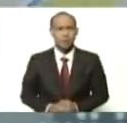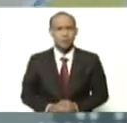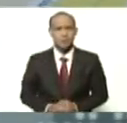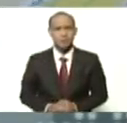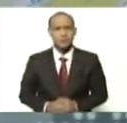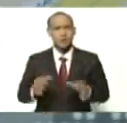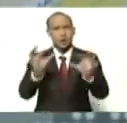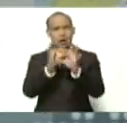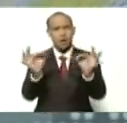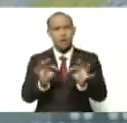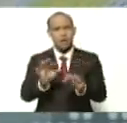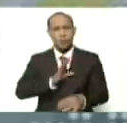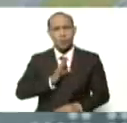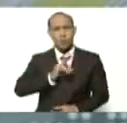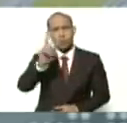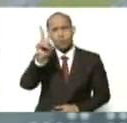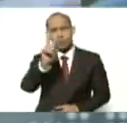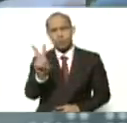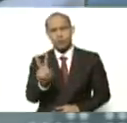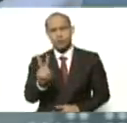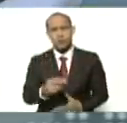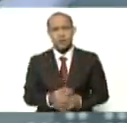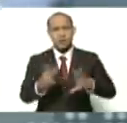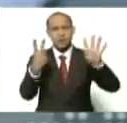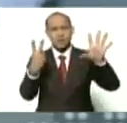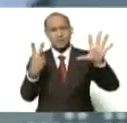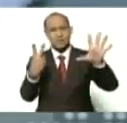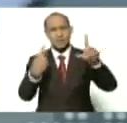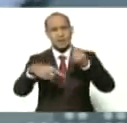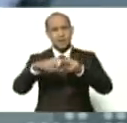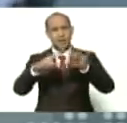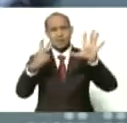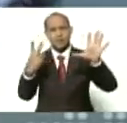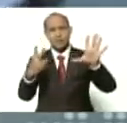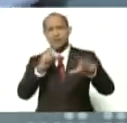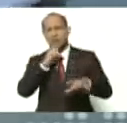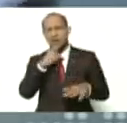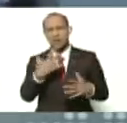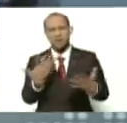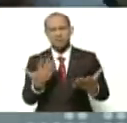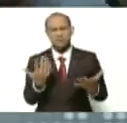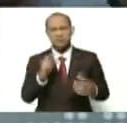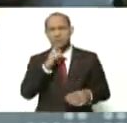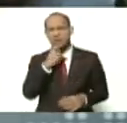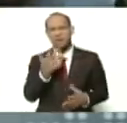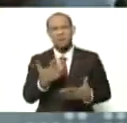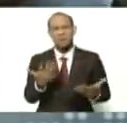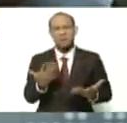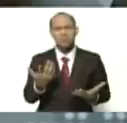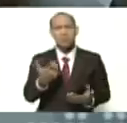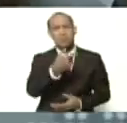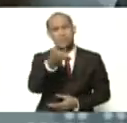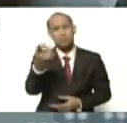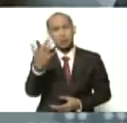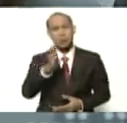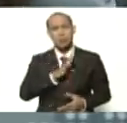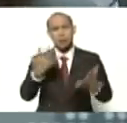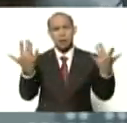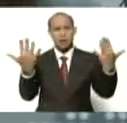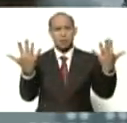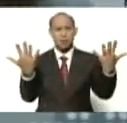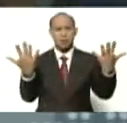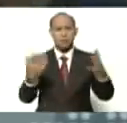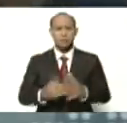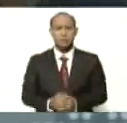método venezolano el 77 la clave la clave la clave usted la tiene en sus manos